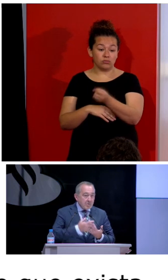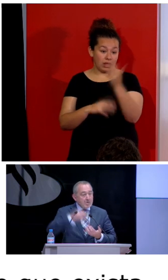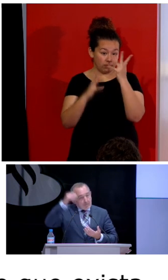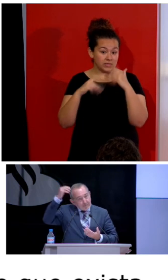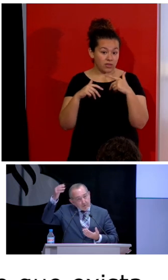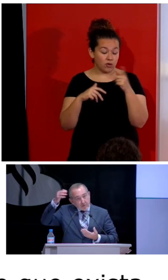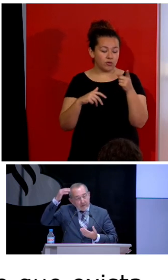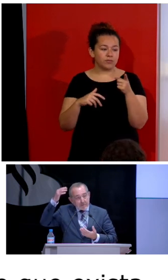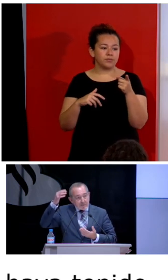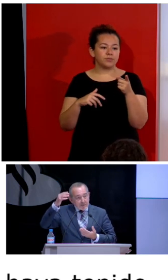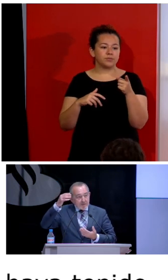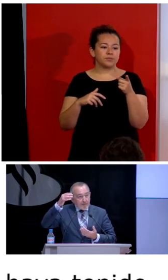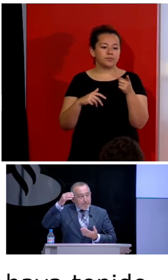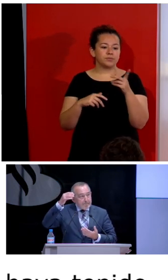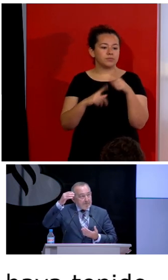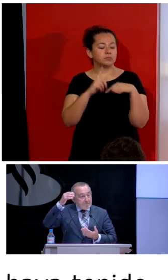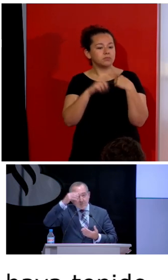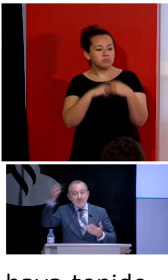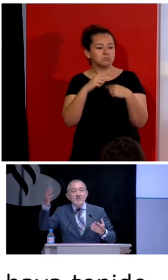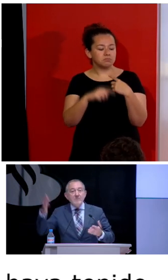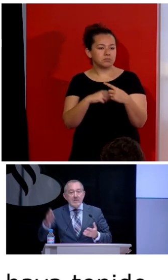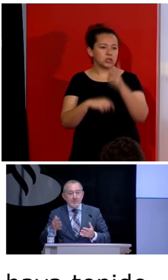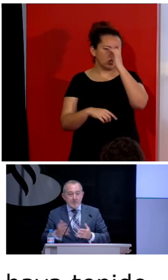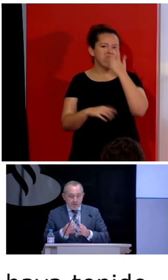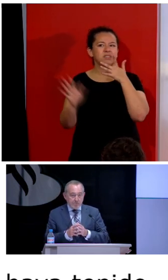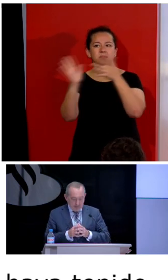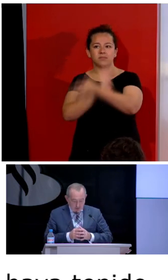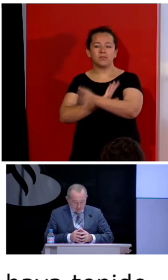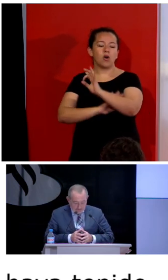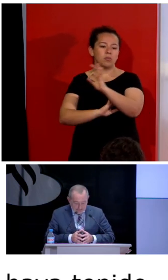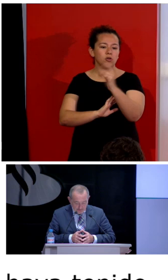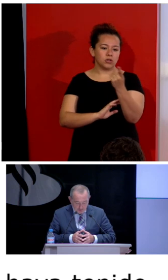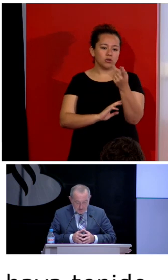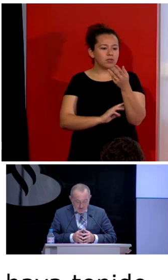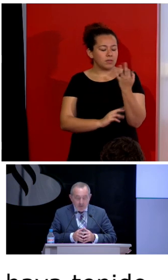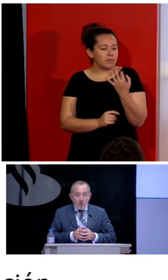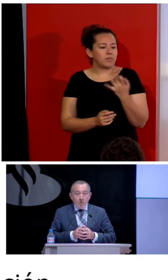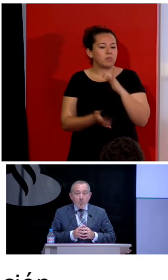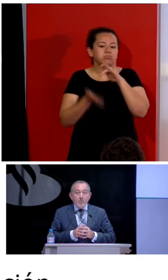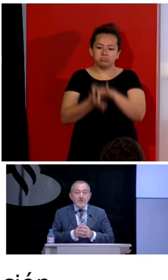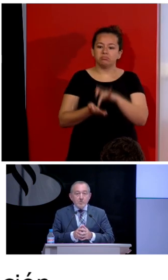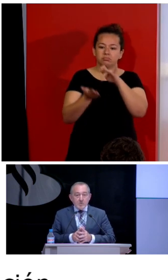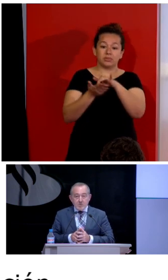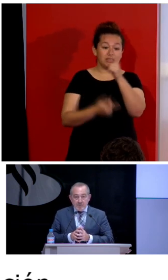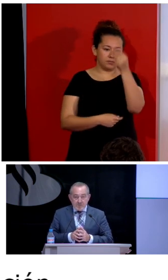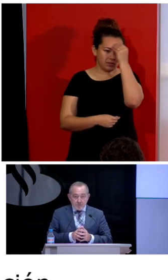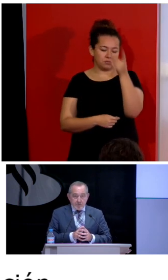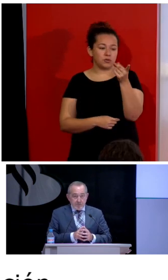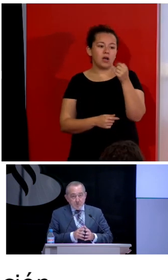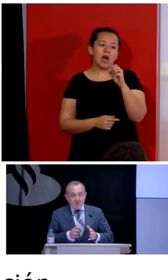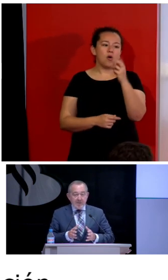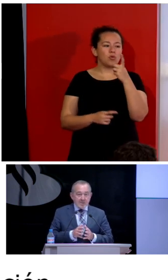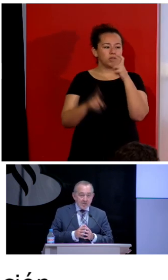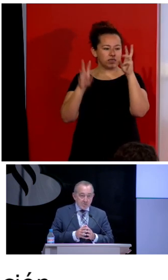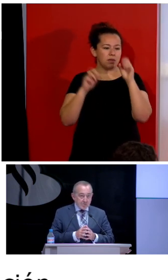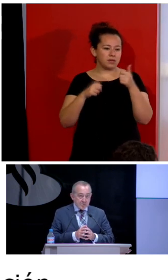administración, periódicamente, no sé si indefinidamente, pero ese es el planteamiento. Un par de cuestiones más sobre, no